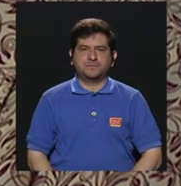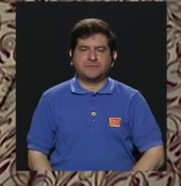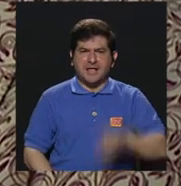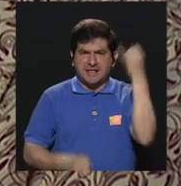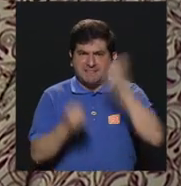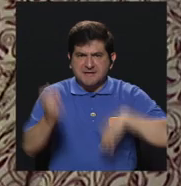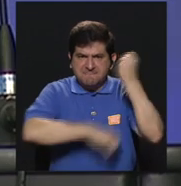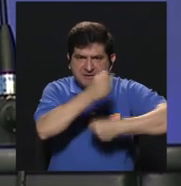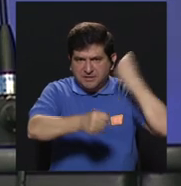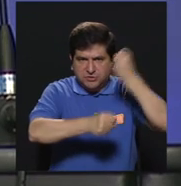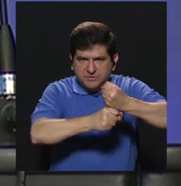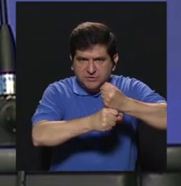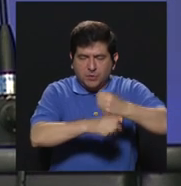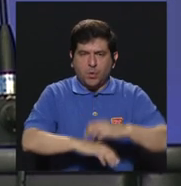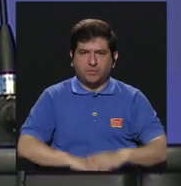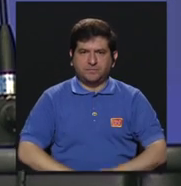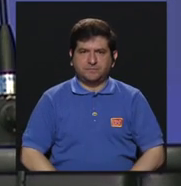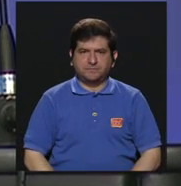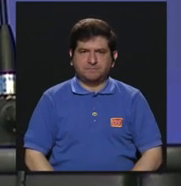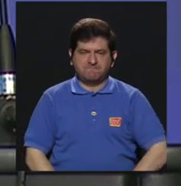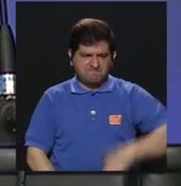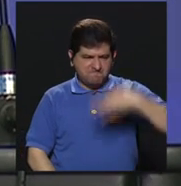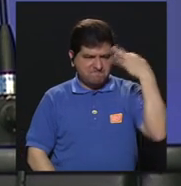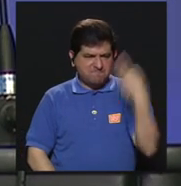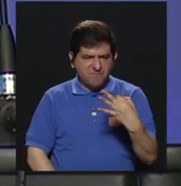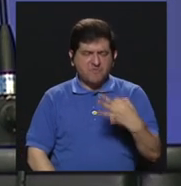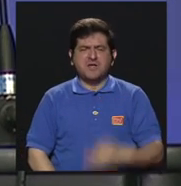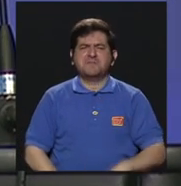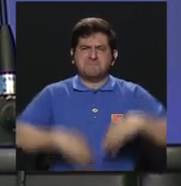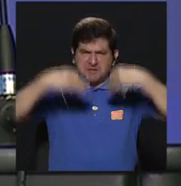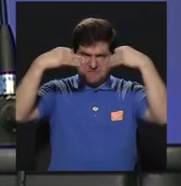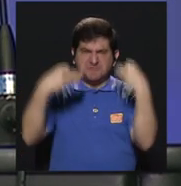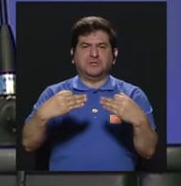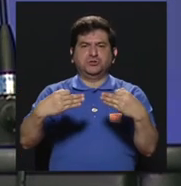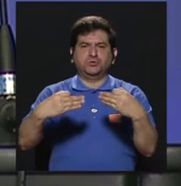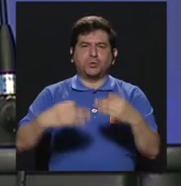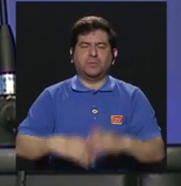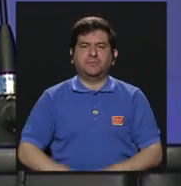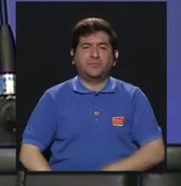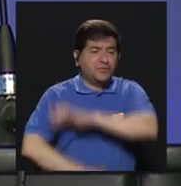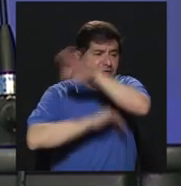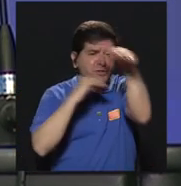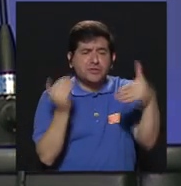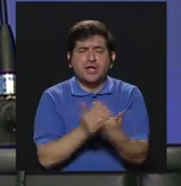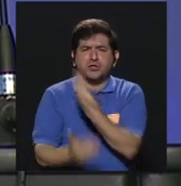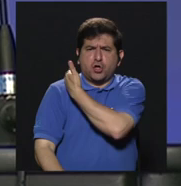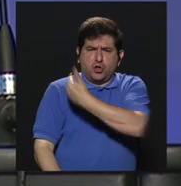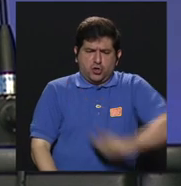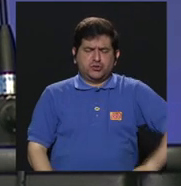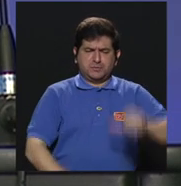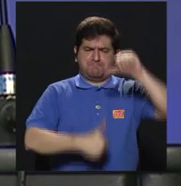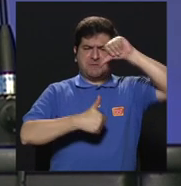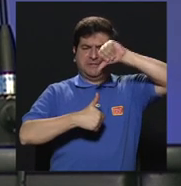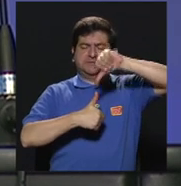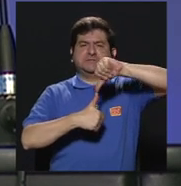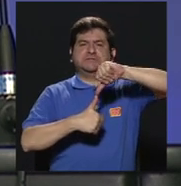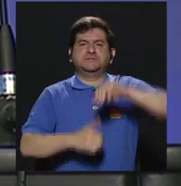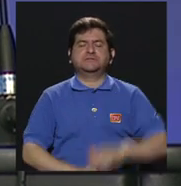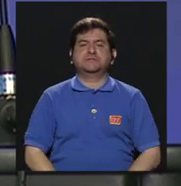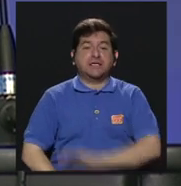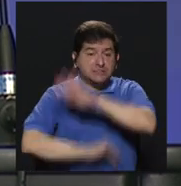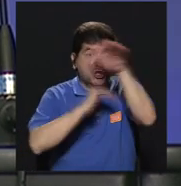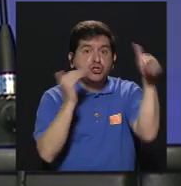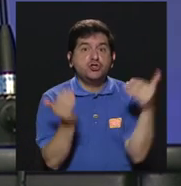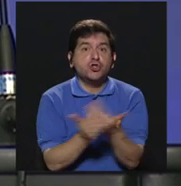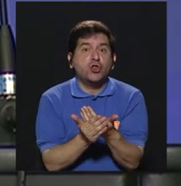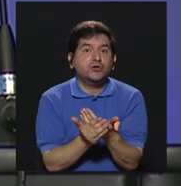Finalizando el siglo, la firme y encomiable decisión de todos los presidentes centroamericanos, de